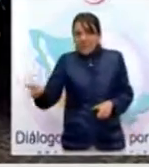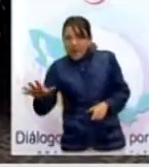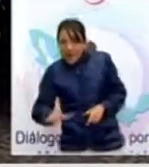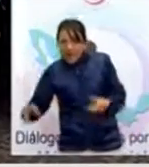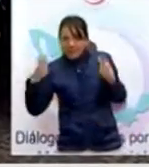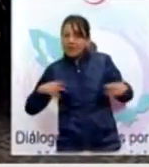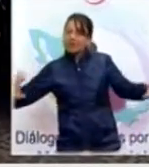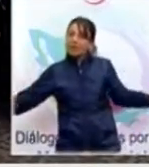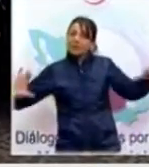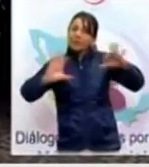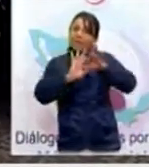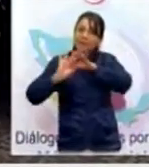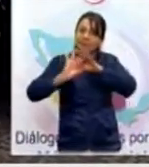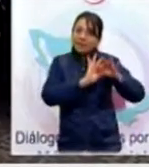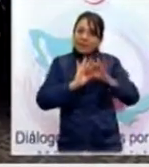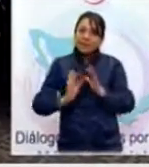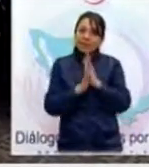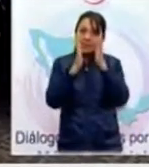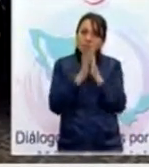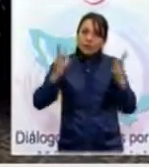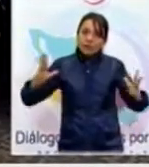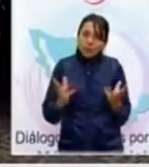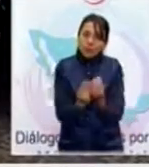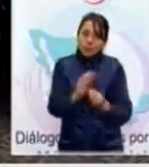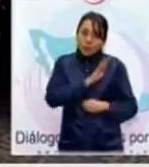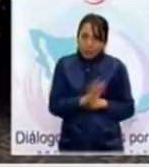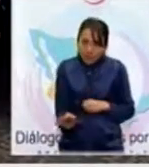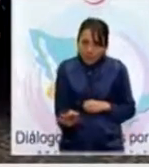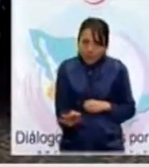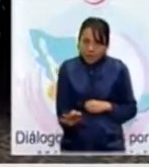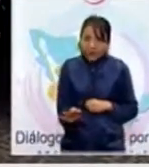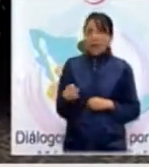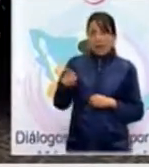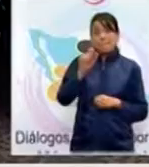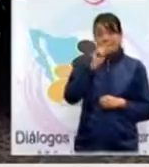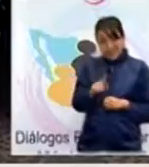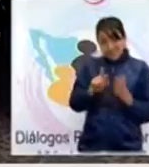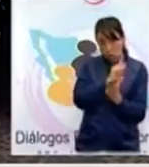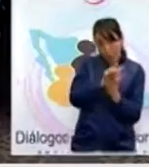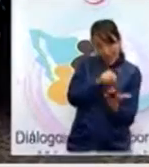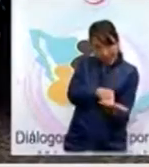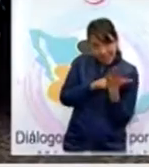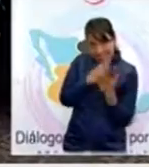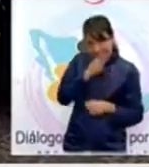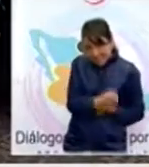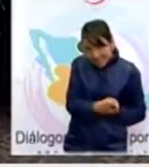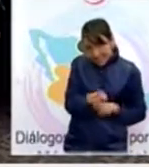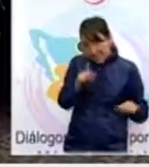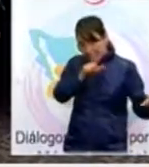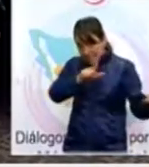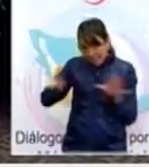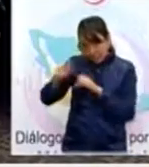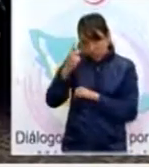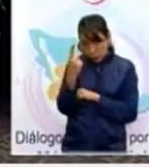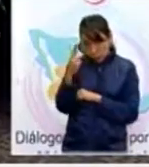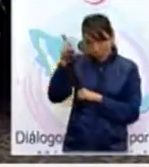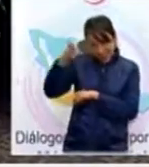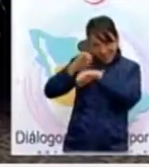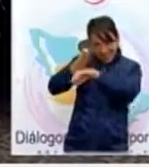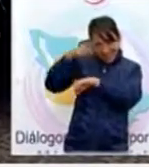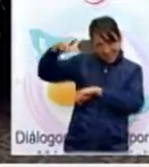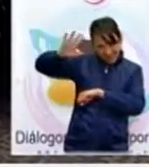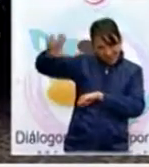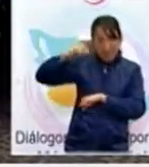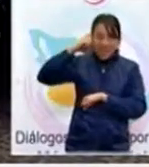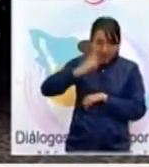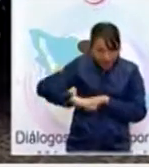queda en la designación, sino que la ley 701 del Estado de Guerrero reconoce